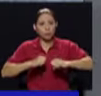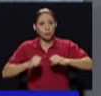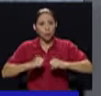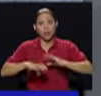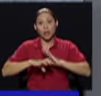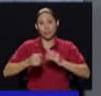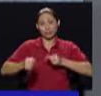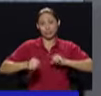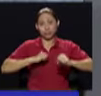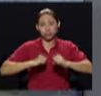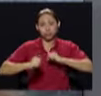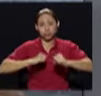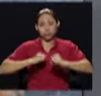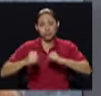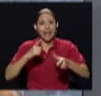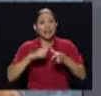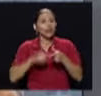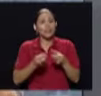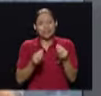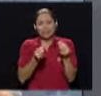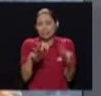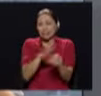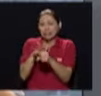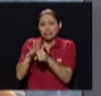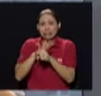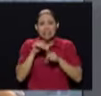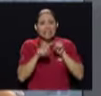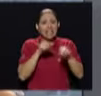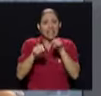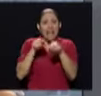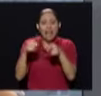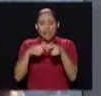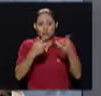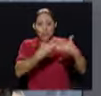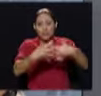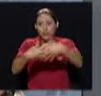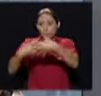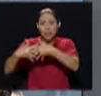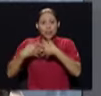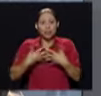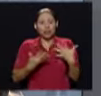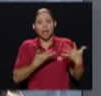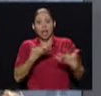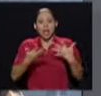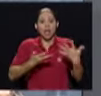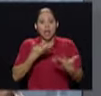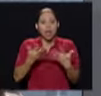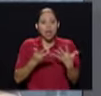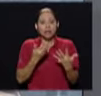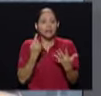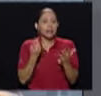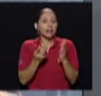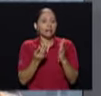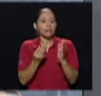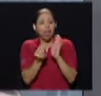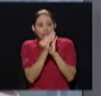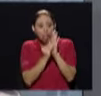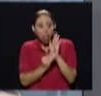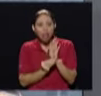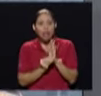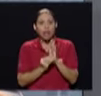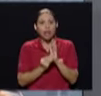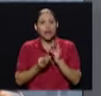general, sismos muy grandes producen una saturación de la señal. En los instrumentos no sismológicos tradicionales, que registran sobre